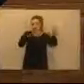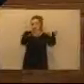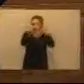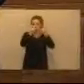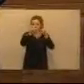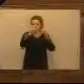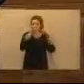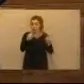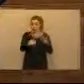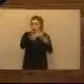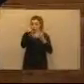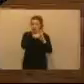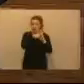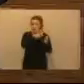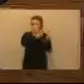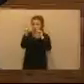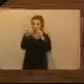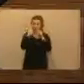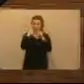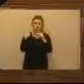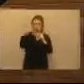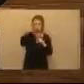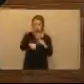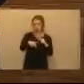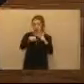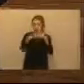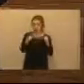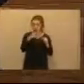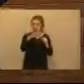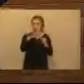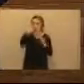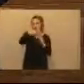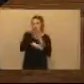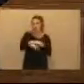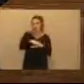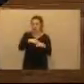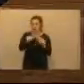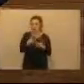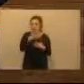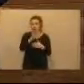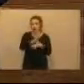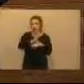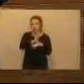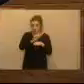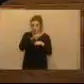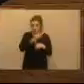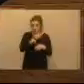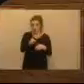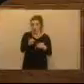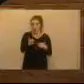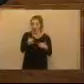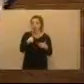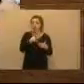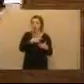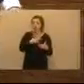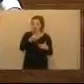danza tradicional asturiana, me refiero en la normativa base. En todo caso, esta consejería sí que le puedo adelantar que